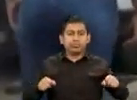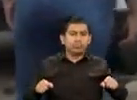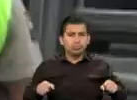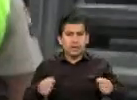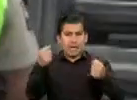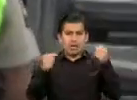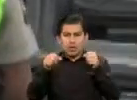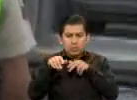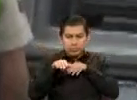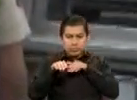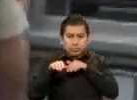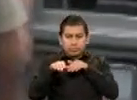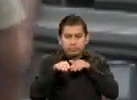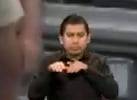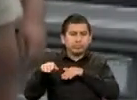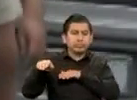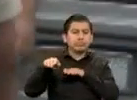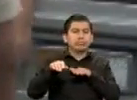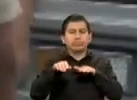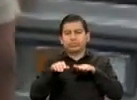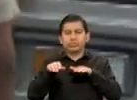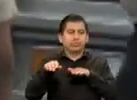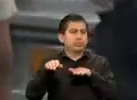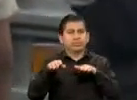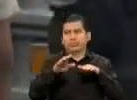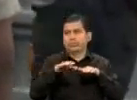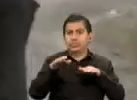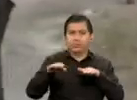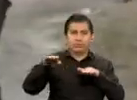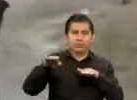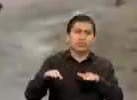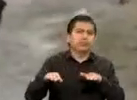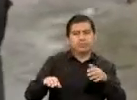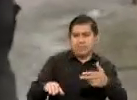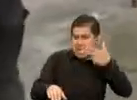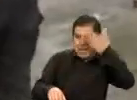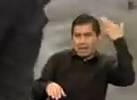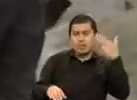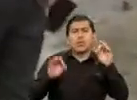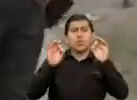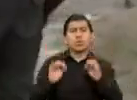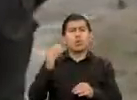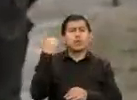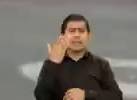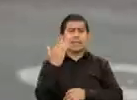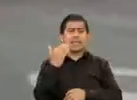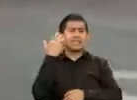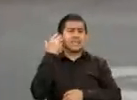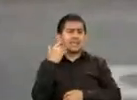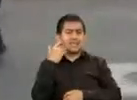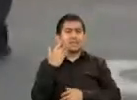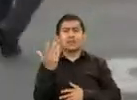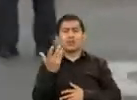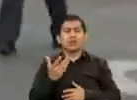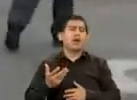seguido a sus víctimas hasta encontrar el momento para cometer el crimen. Uno de los guías había llegado hace apenas 15 días a la provincia del Oro.